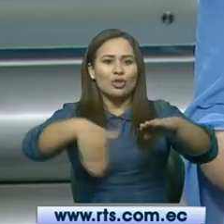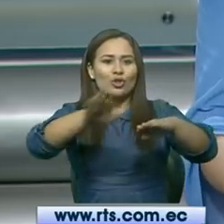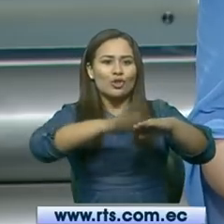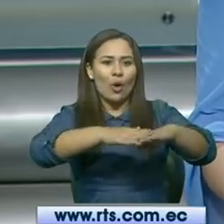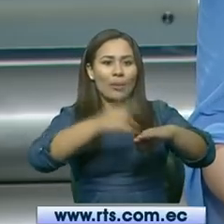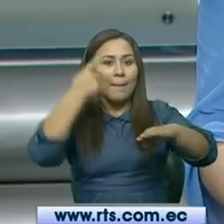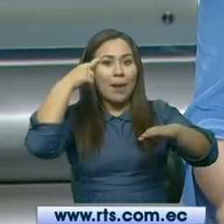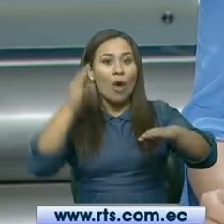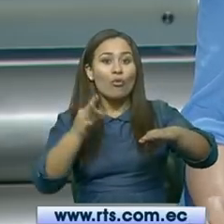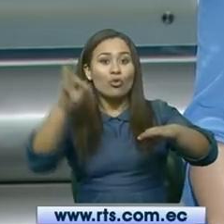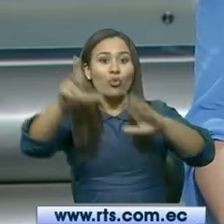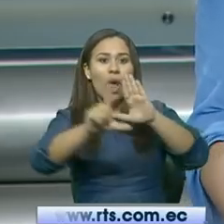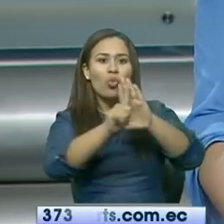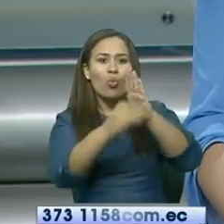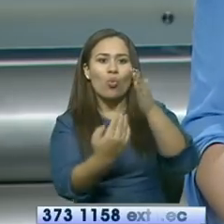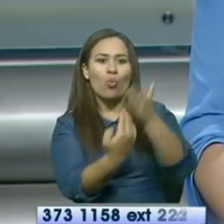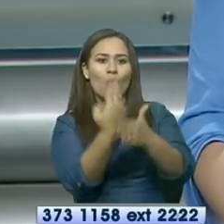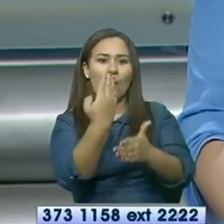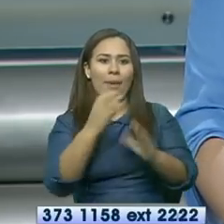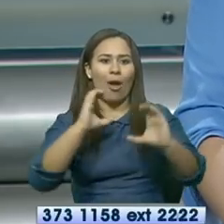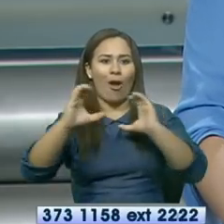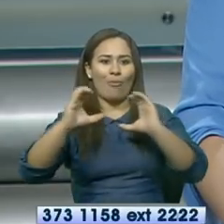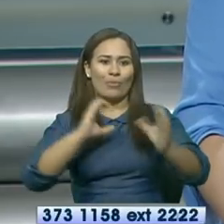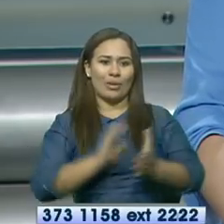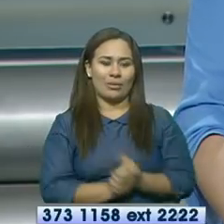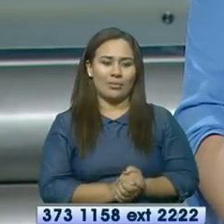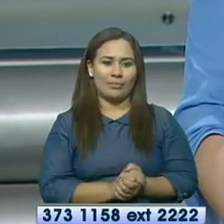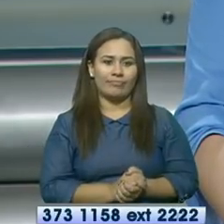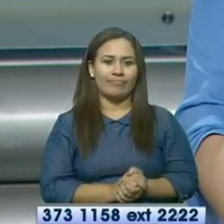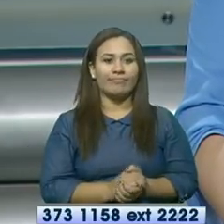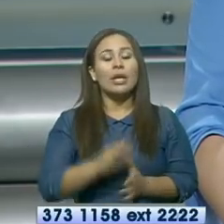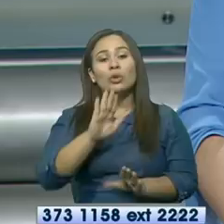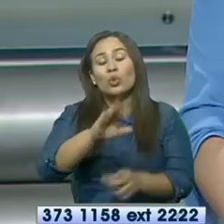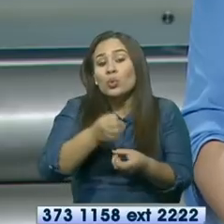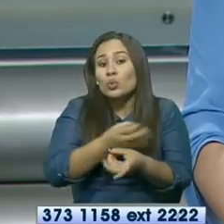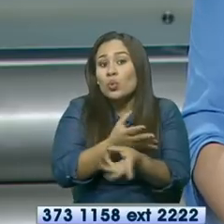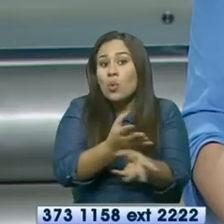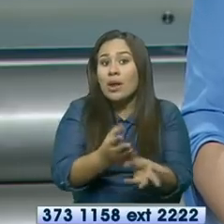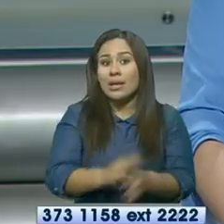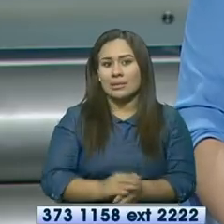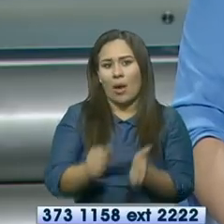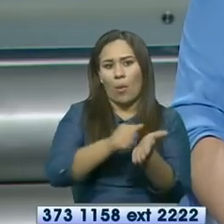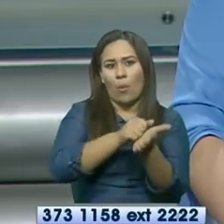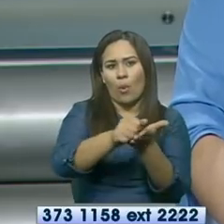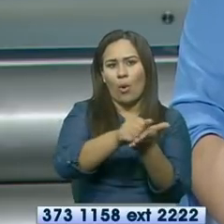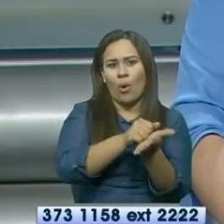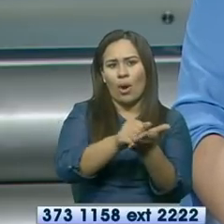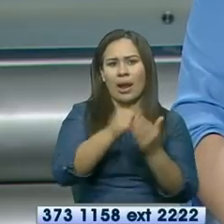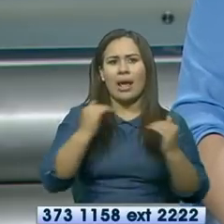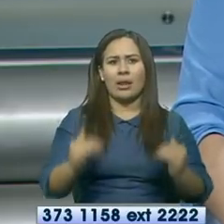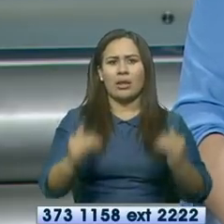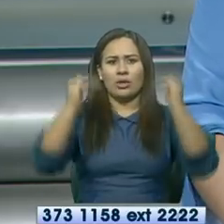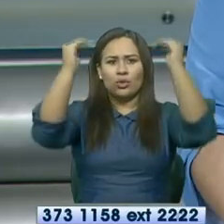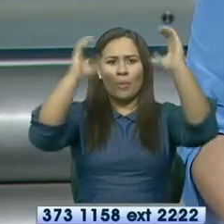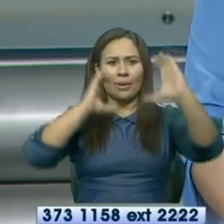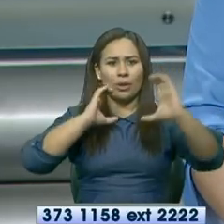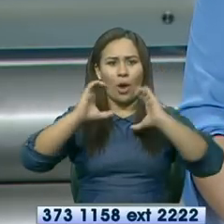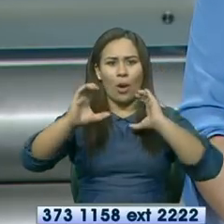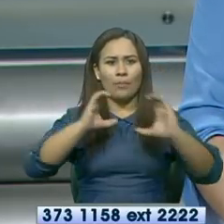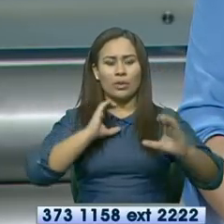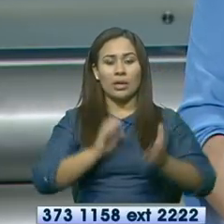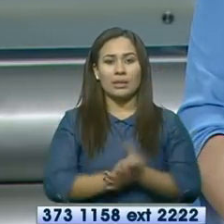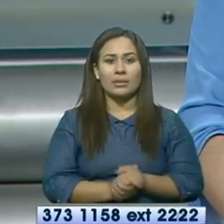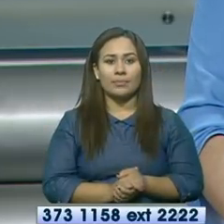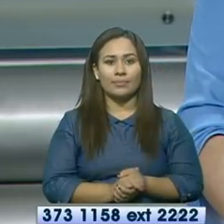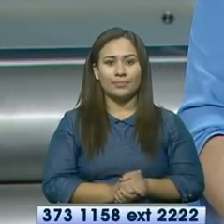la creación de una nueva ley de comunicación entre las sugerencias está la eliminación de la superintendencia de la información y comunicación super